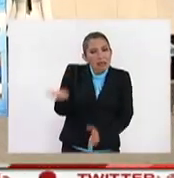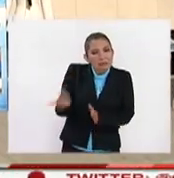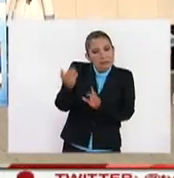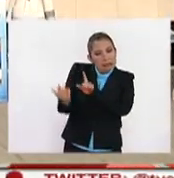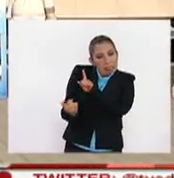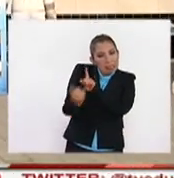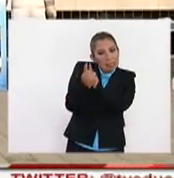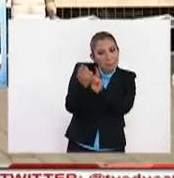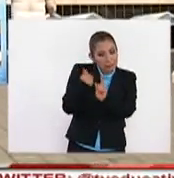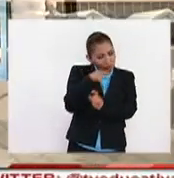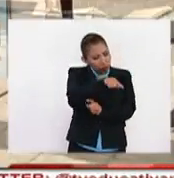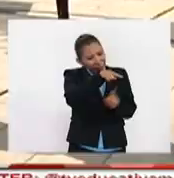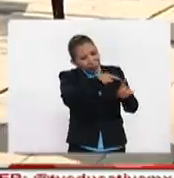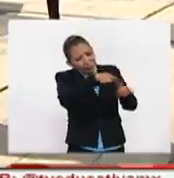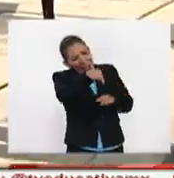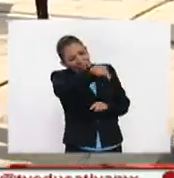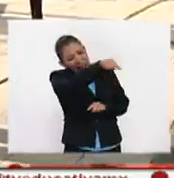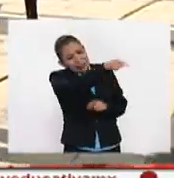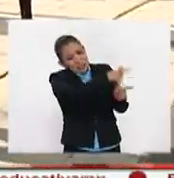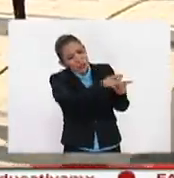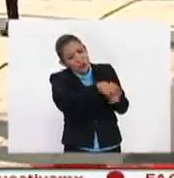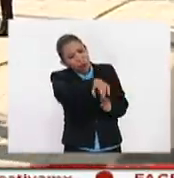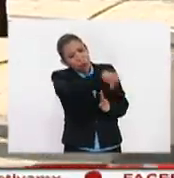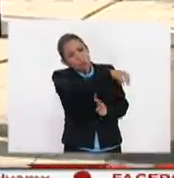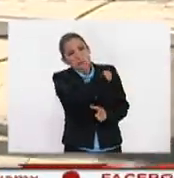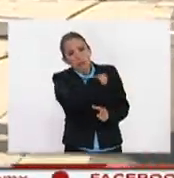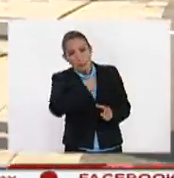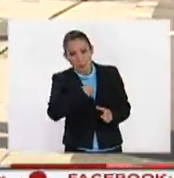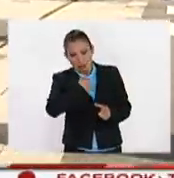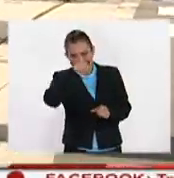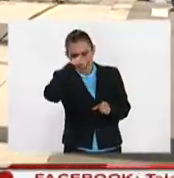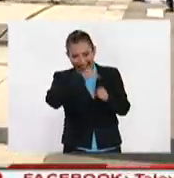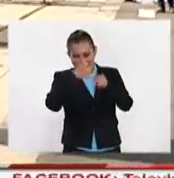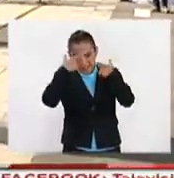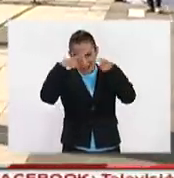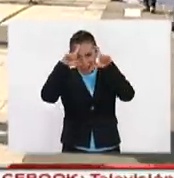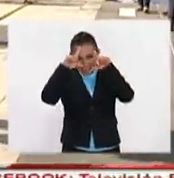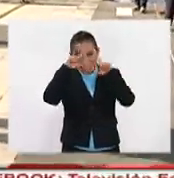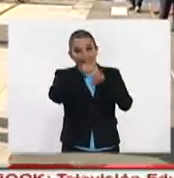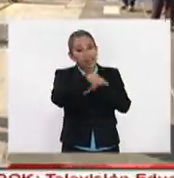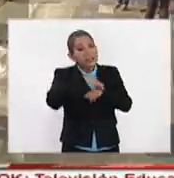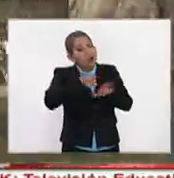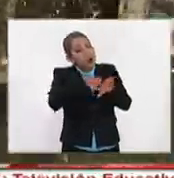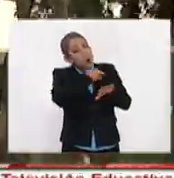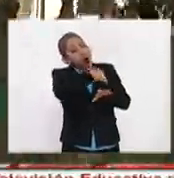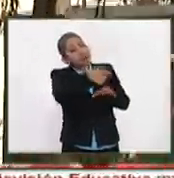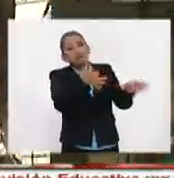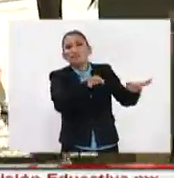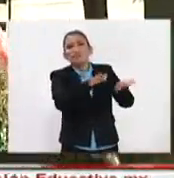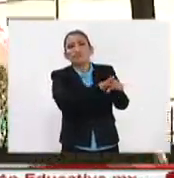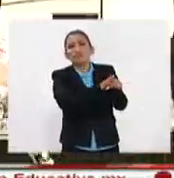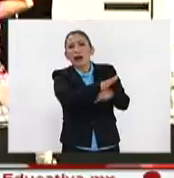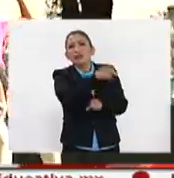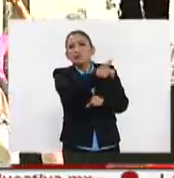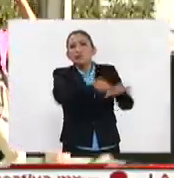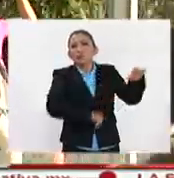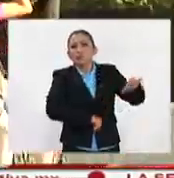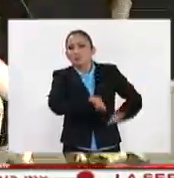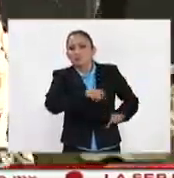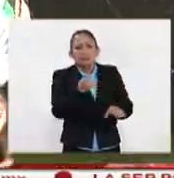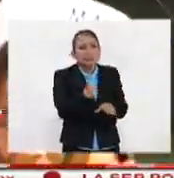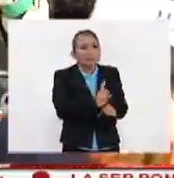la ciudadanía con los diferentes elementos que integran a la Secretaría de Marina y cómo estos se desempeñan en sus